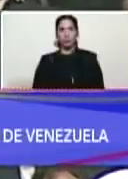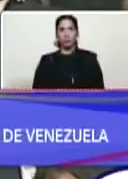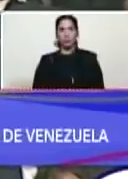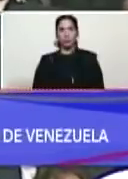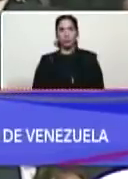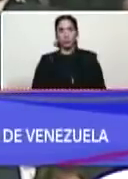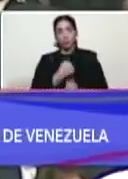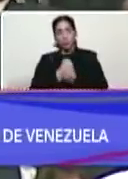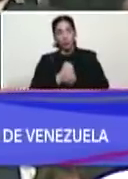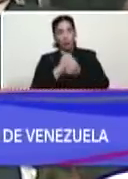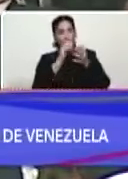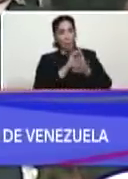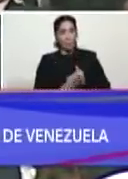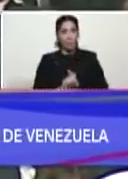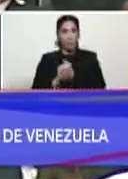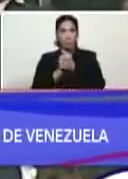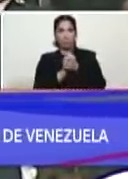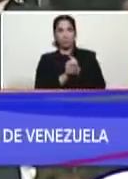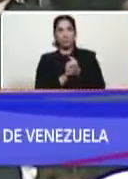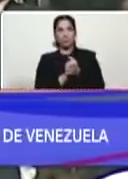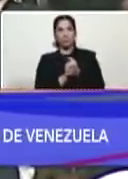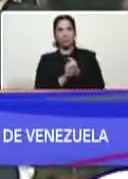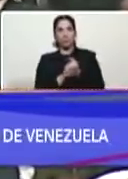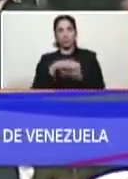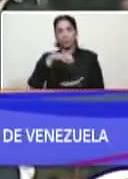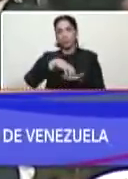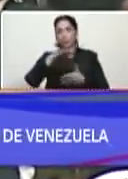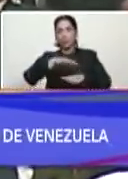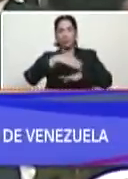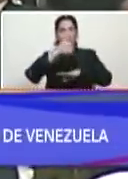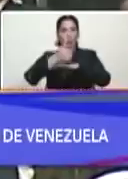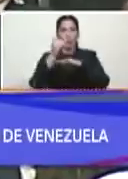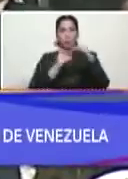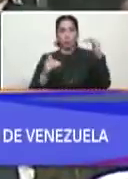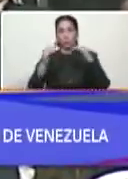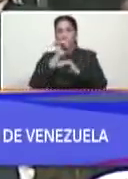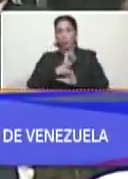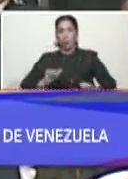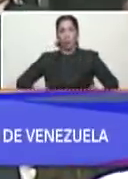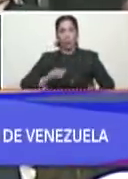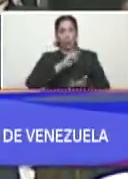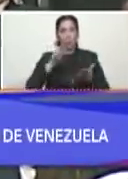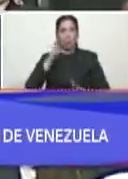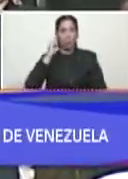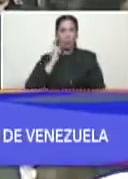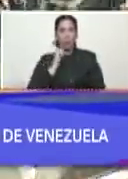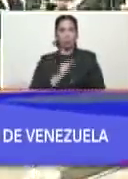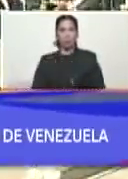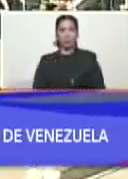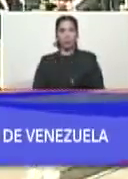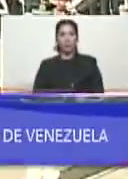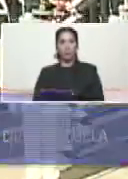queridos compañeros del Estado Mayor Superior de la Fuerza Armada Nacional Bolivariana,